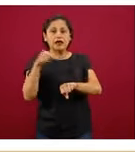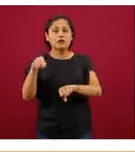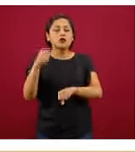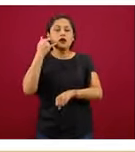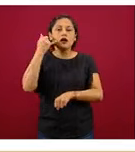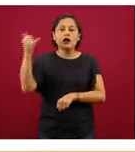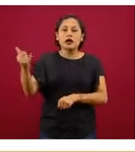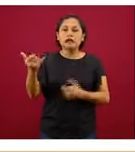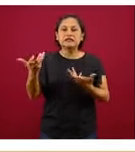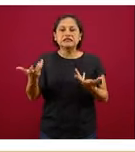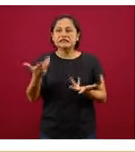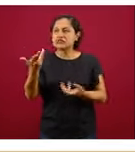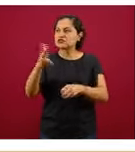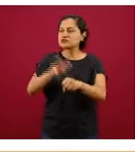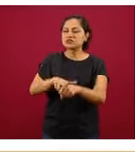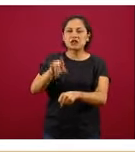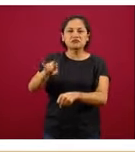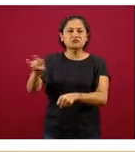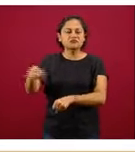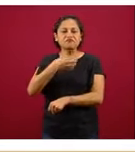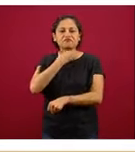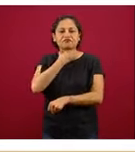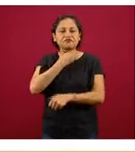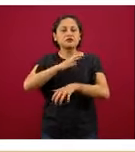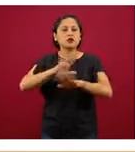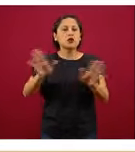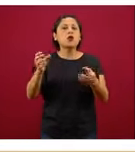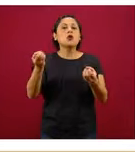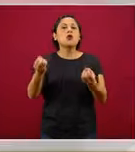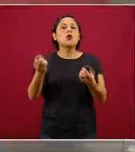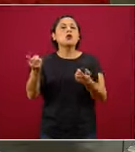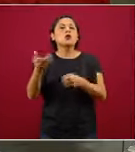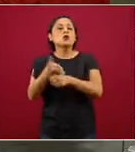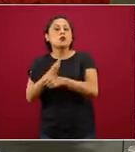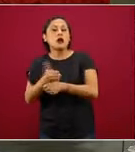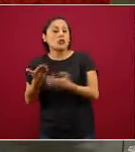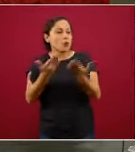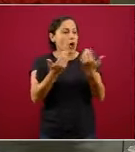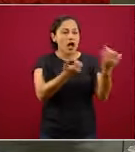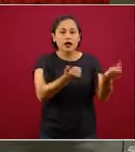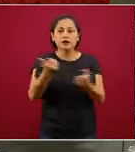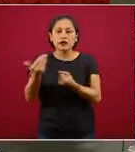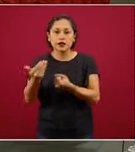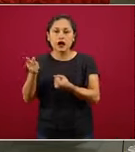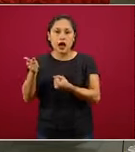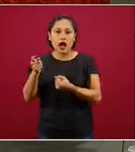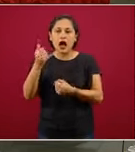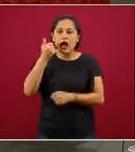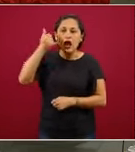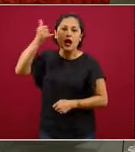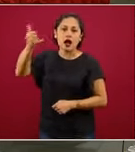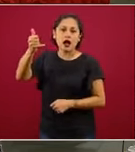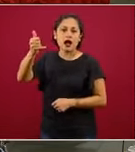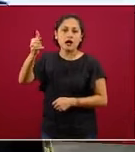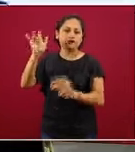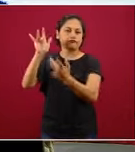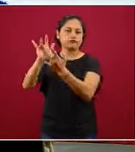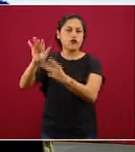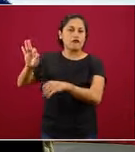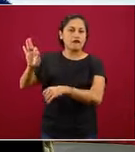está saturado, porque no hay camas en ese momento o no tiene disponibilidad de ambulancias, el centro regulador federal hará lo propio